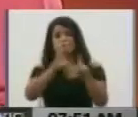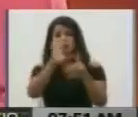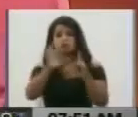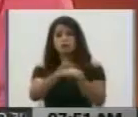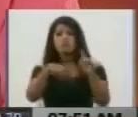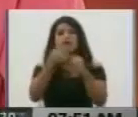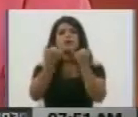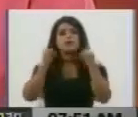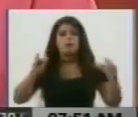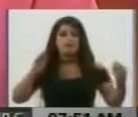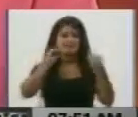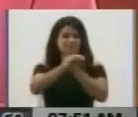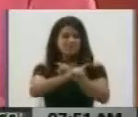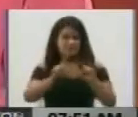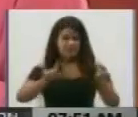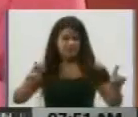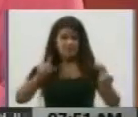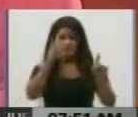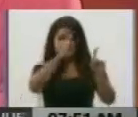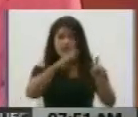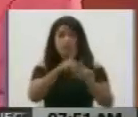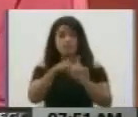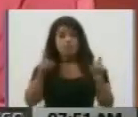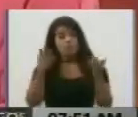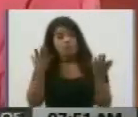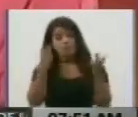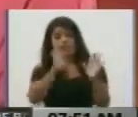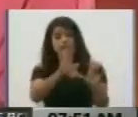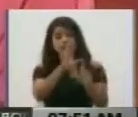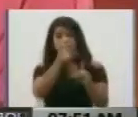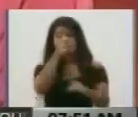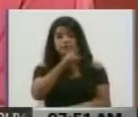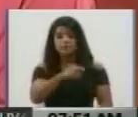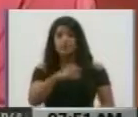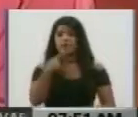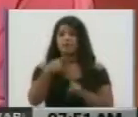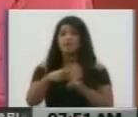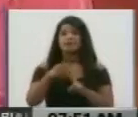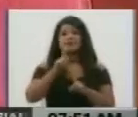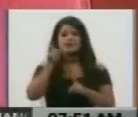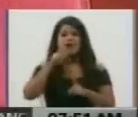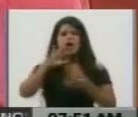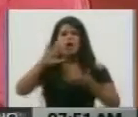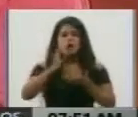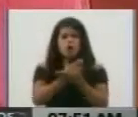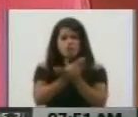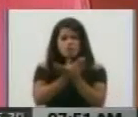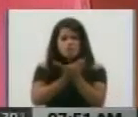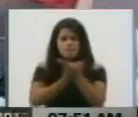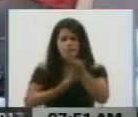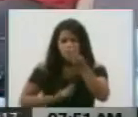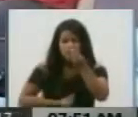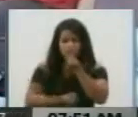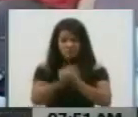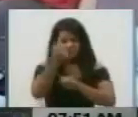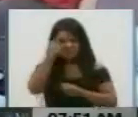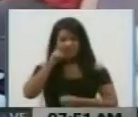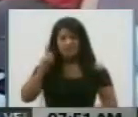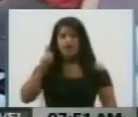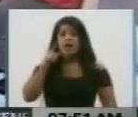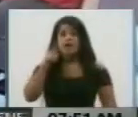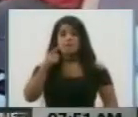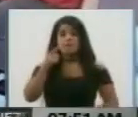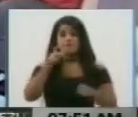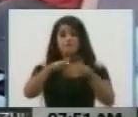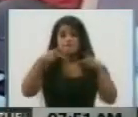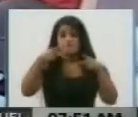idioma es una barrera. Por cierto, que el libro Golpe Bajo, que así se llama, ustedes ven que en la portada lo dice en castellano